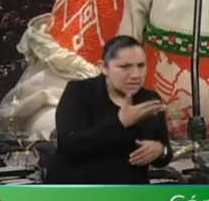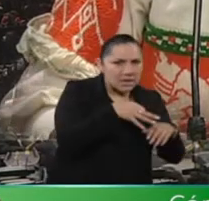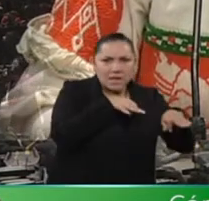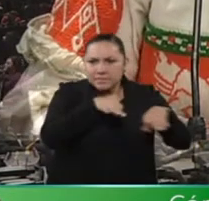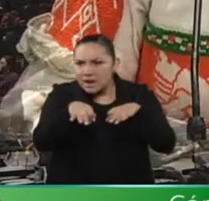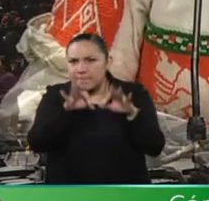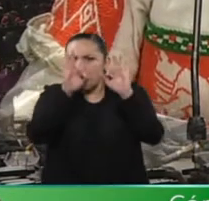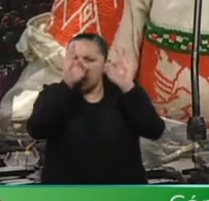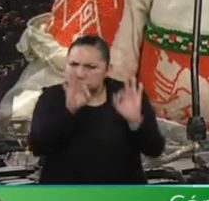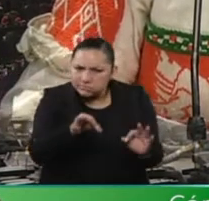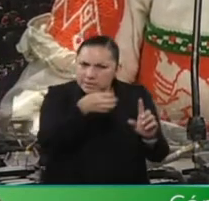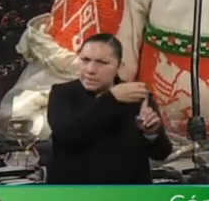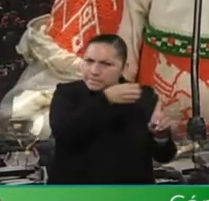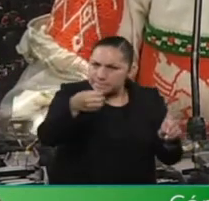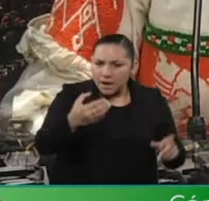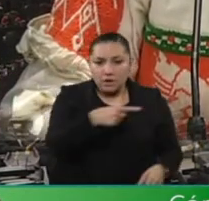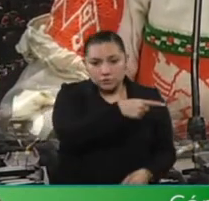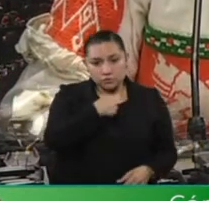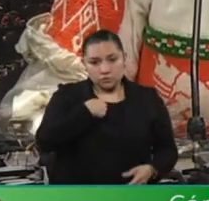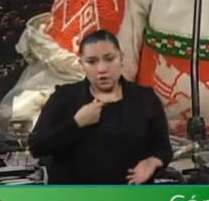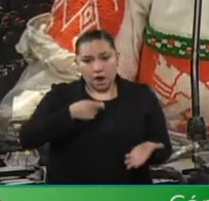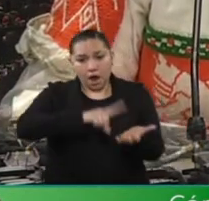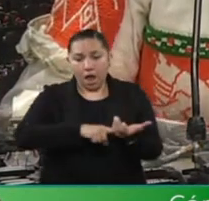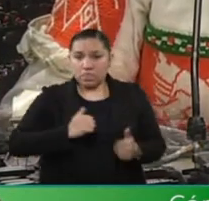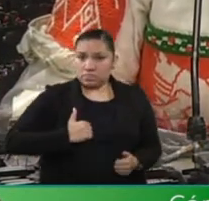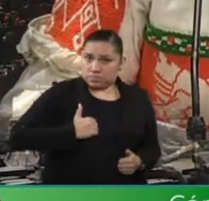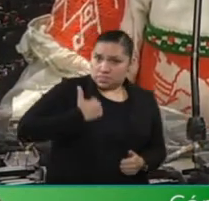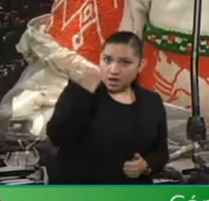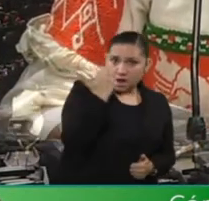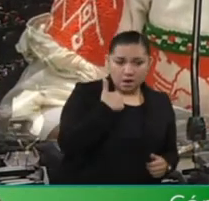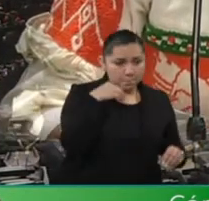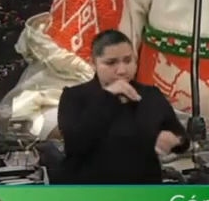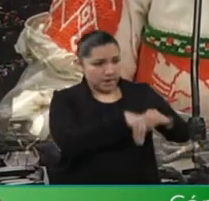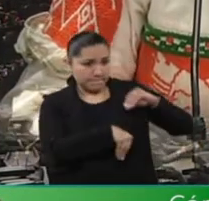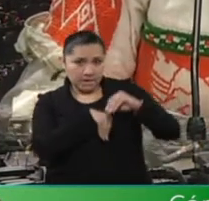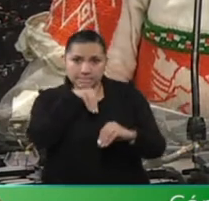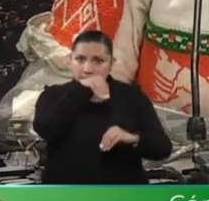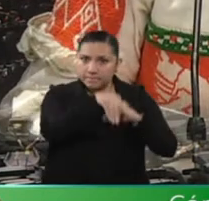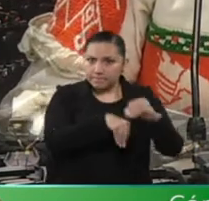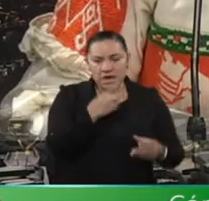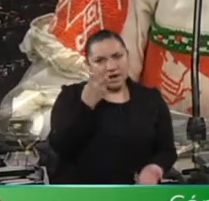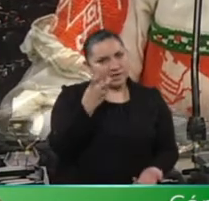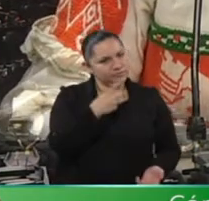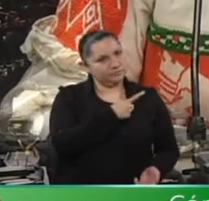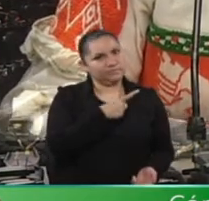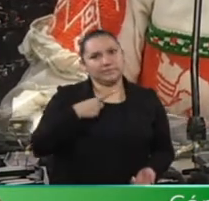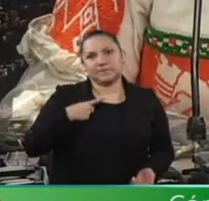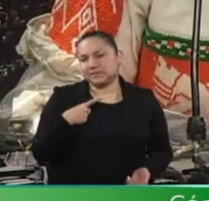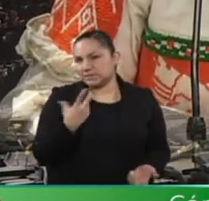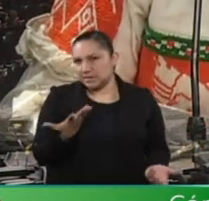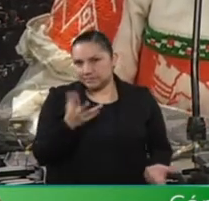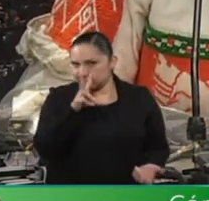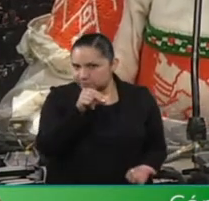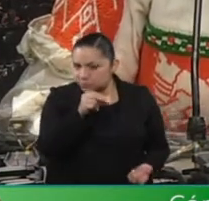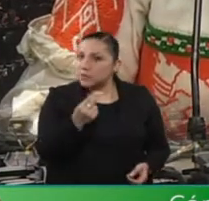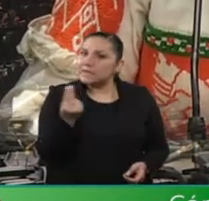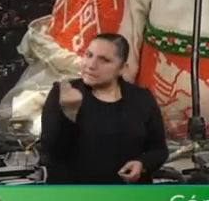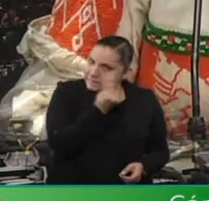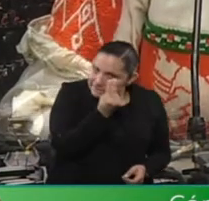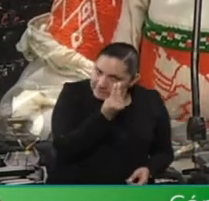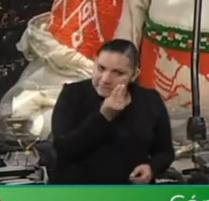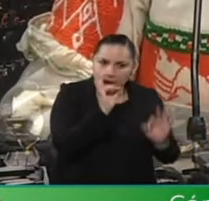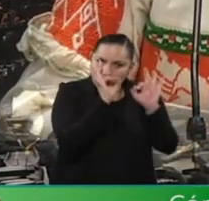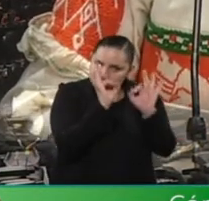de vista, se traiciona a la ciudadanía cuando se pretende reformar la Constitución sin respetar los procedimientos